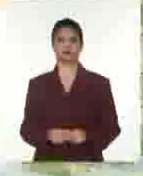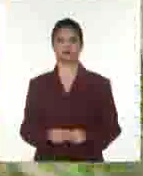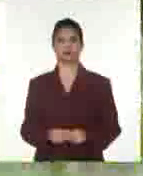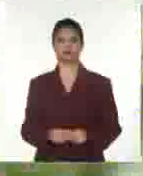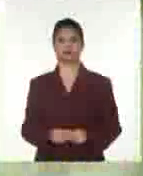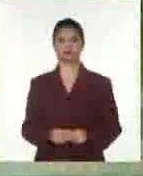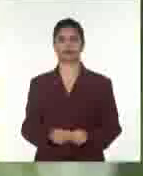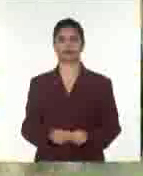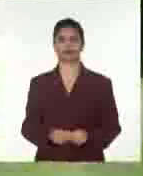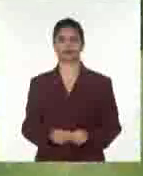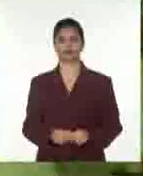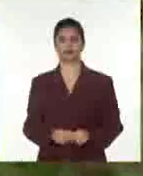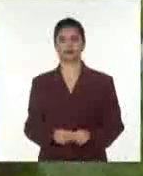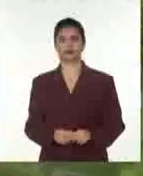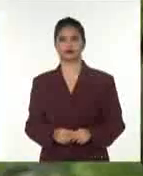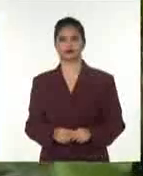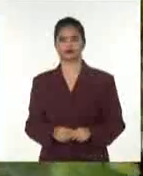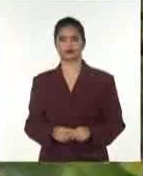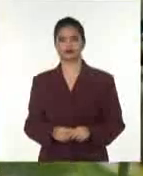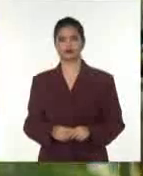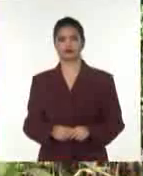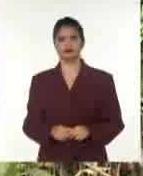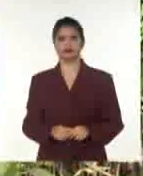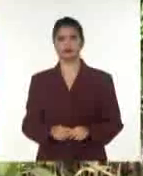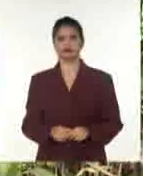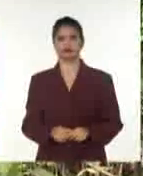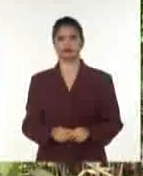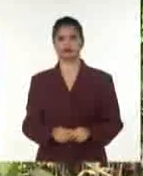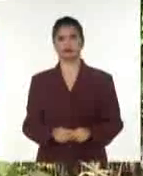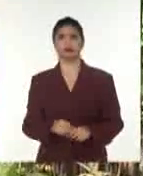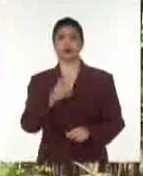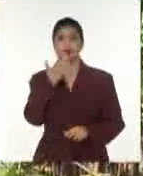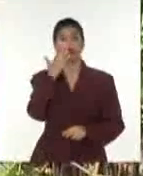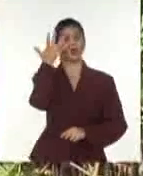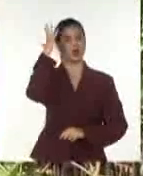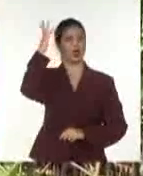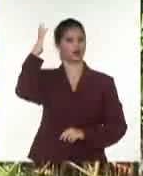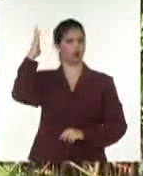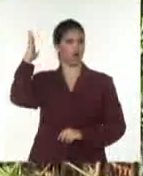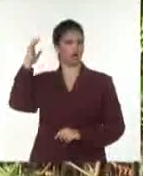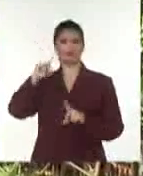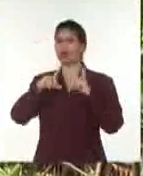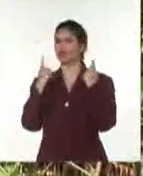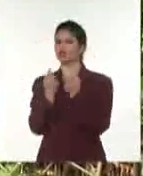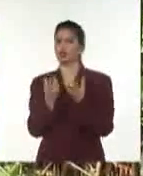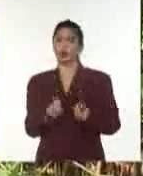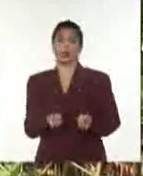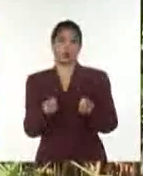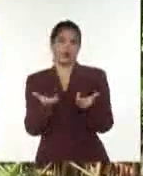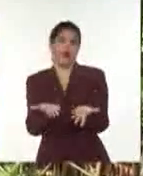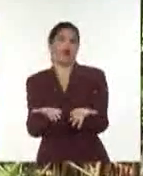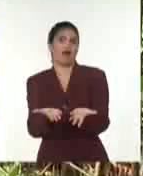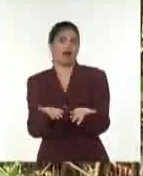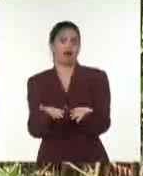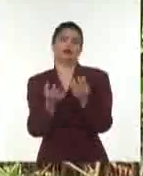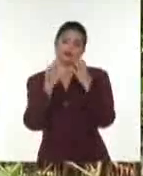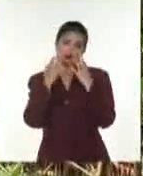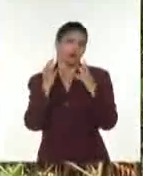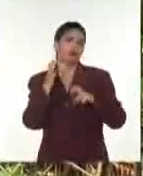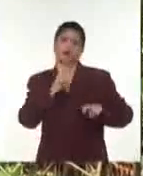Ese es el beneficio que tiene el ecosistema, ese es el servicio que brinda exactamente, que es